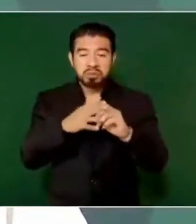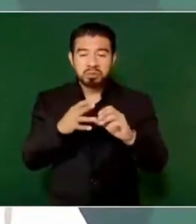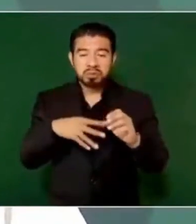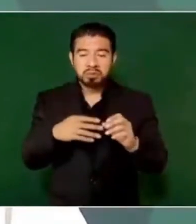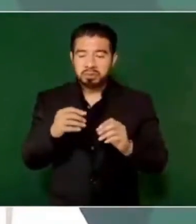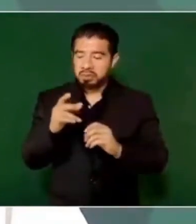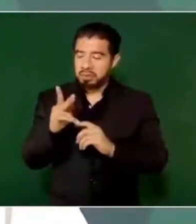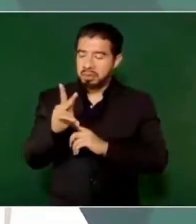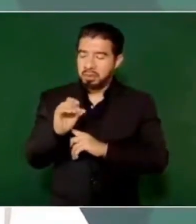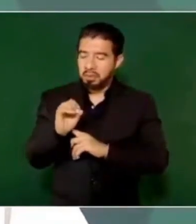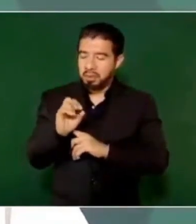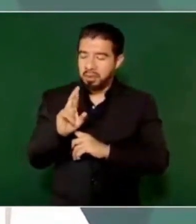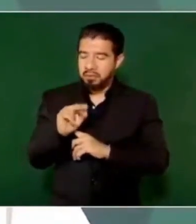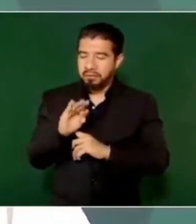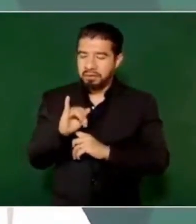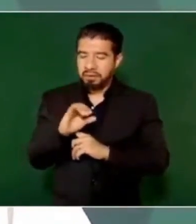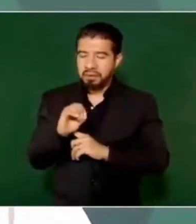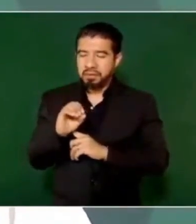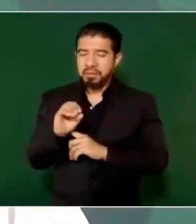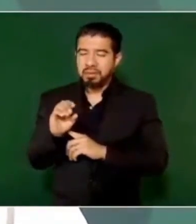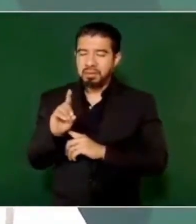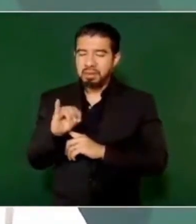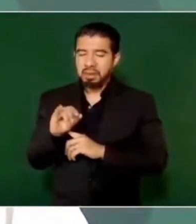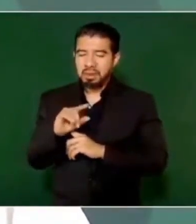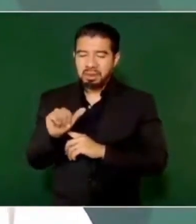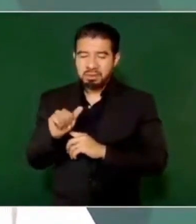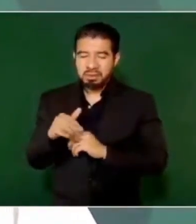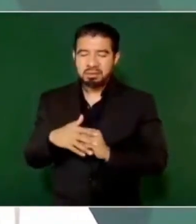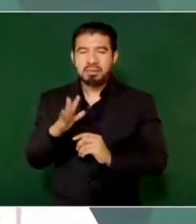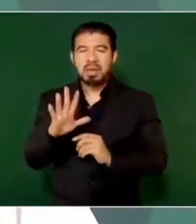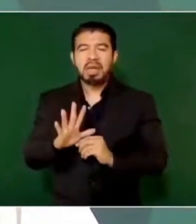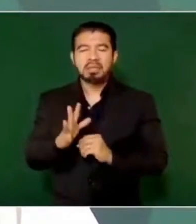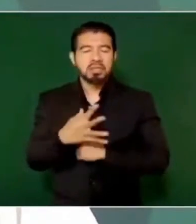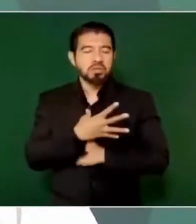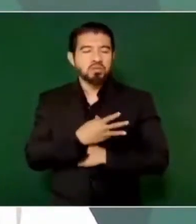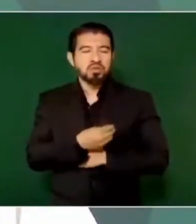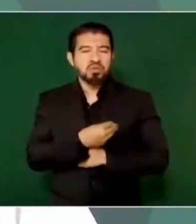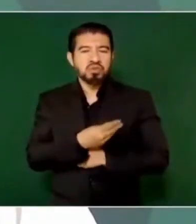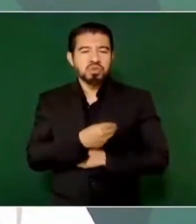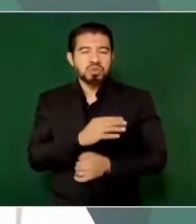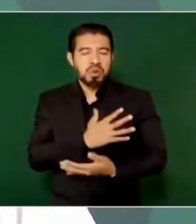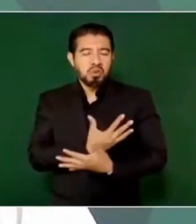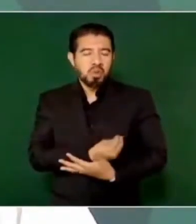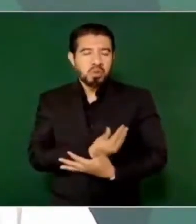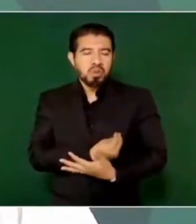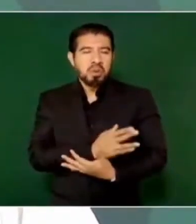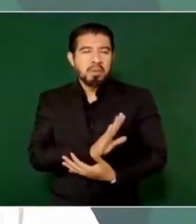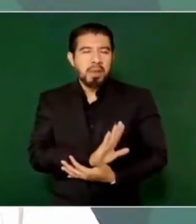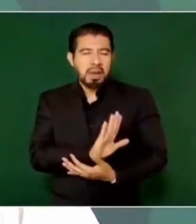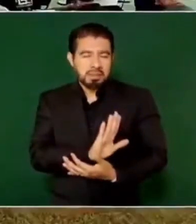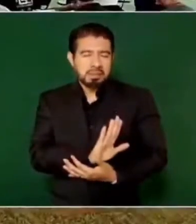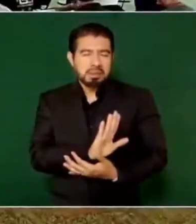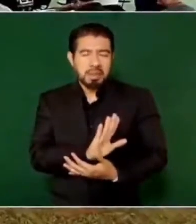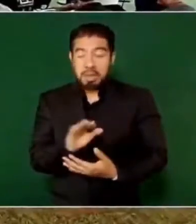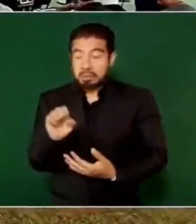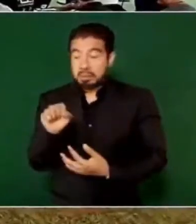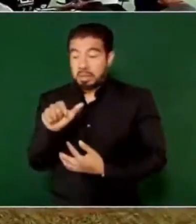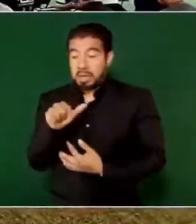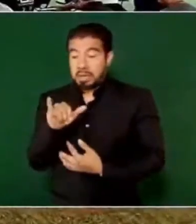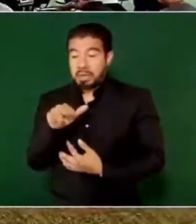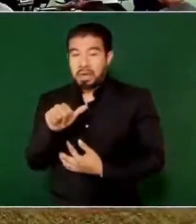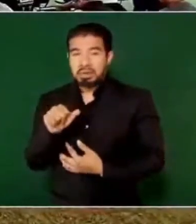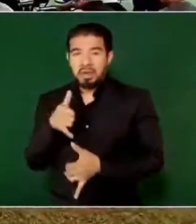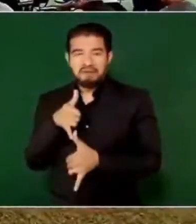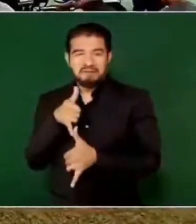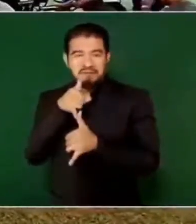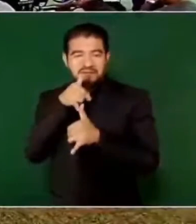Porfirio Díaz, Obregón, eran niños de pecho en comparación con Salinas,